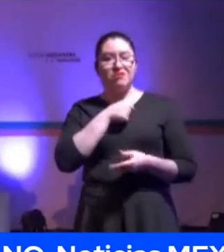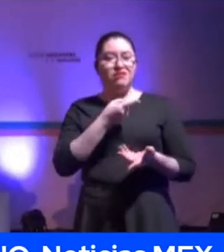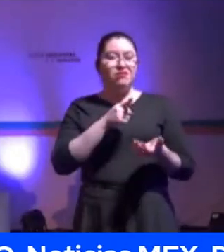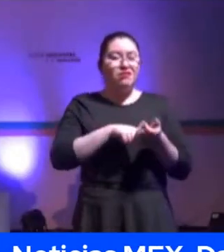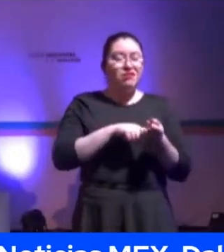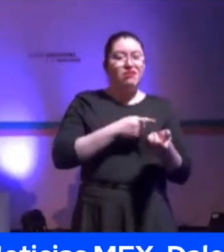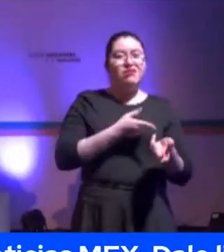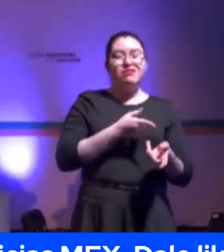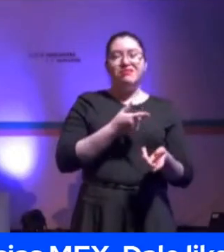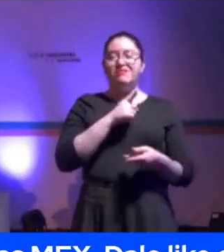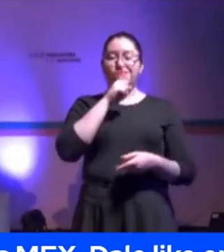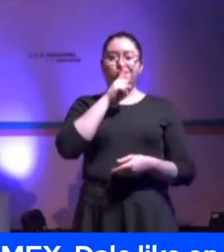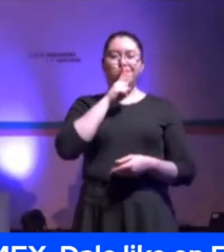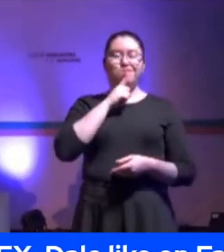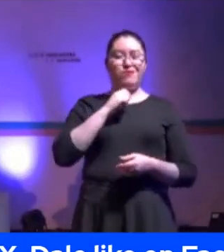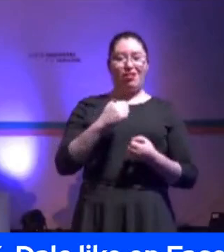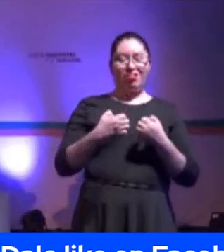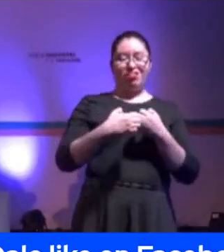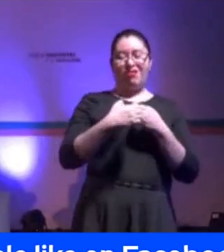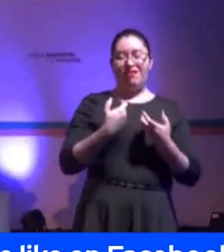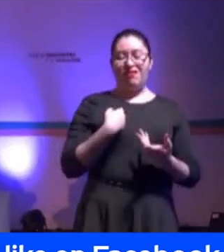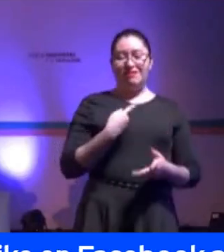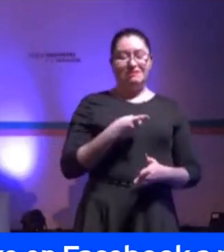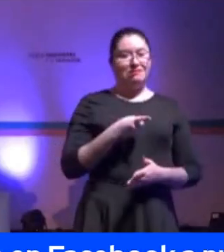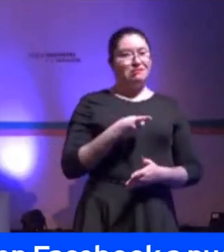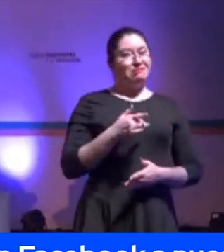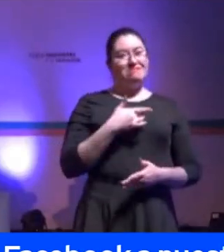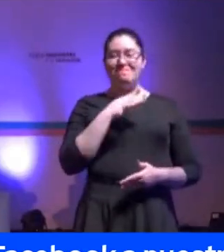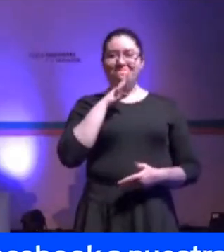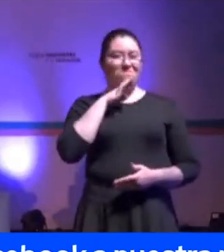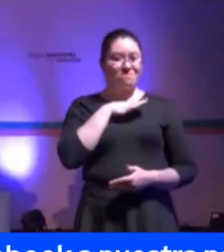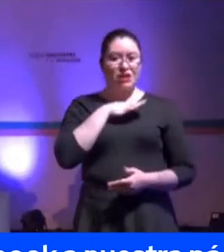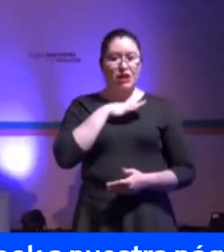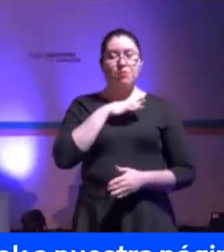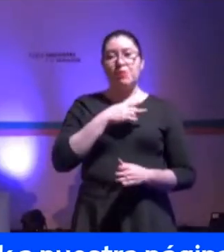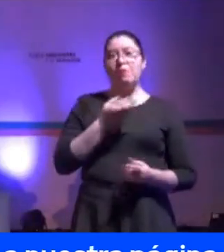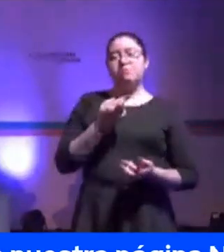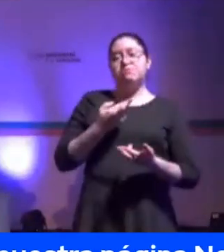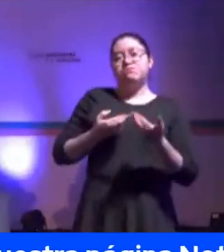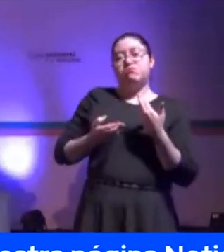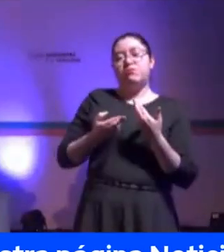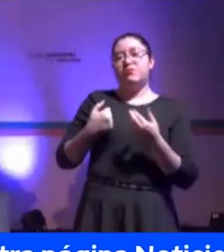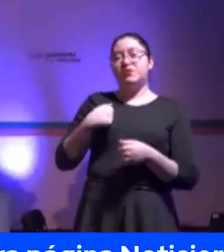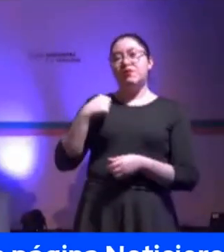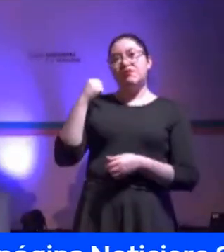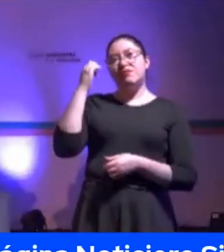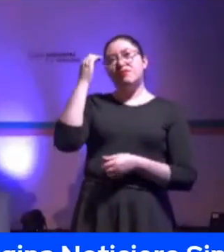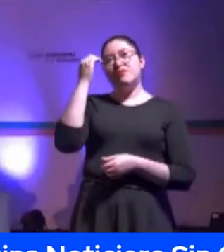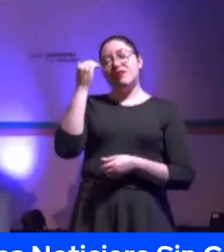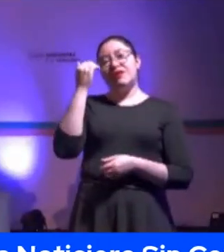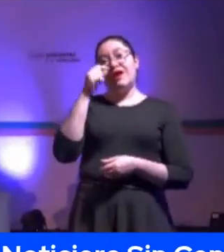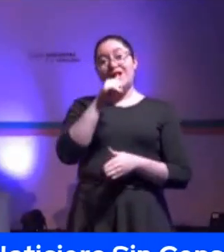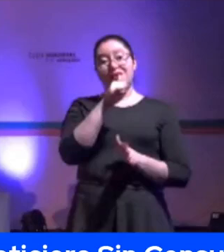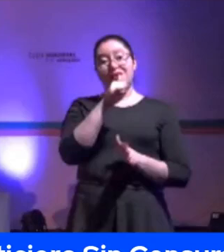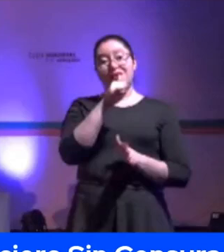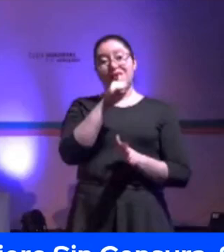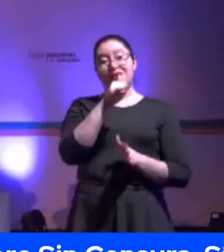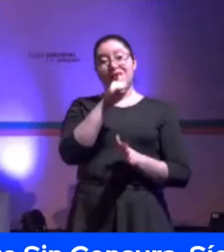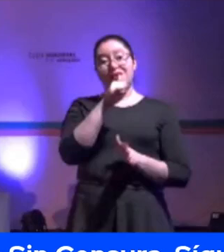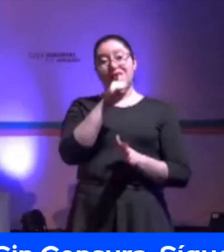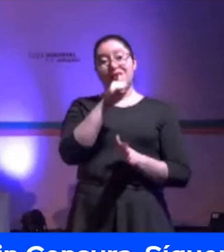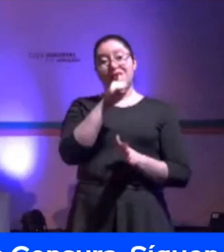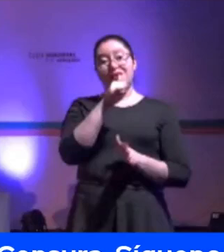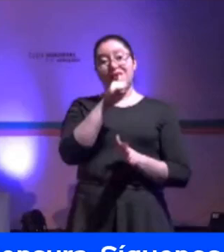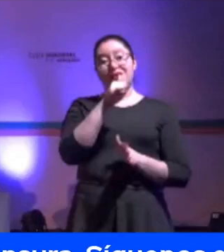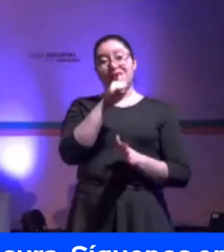no me gustó que me callaran, entonces ahí voy de rebelión. Y ahí empiezo a cuestionar y abro mi canal justamente para contar a la gente lo